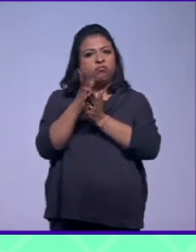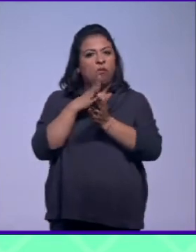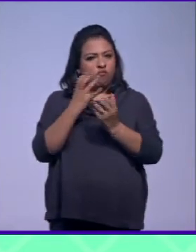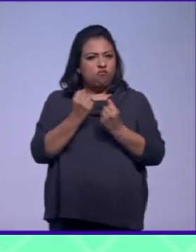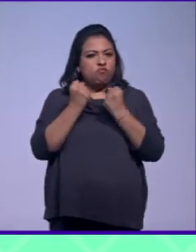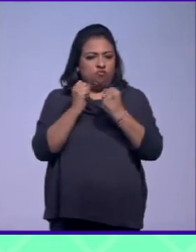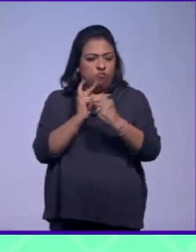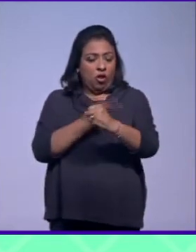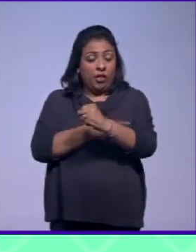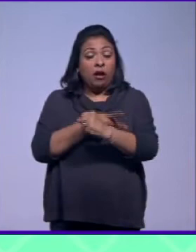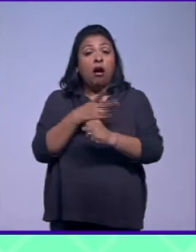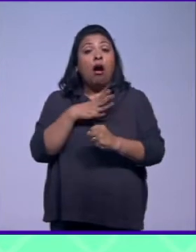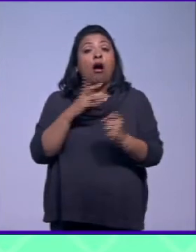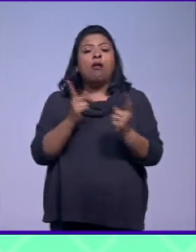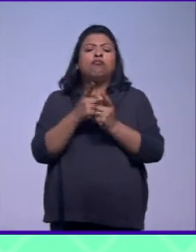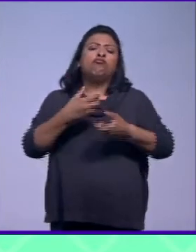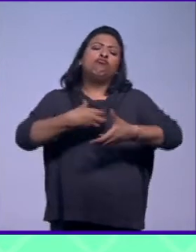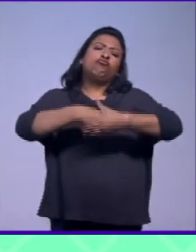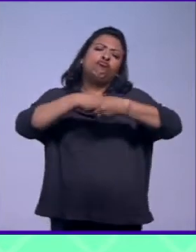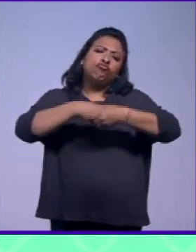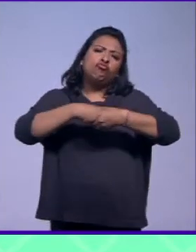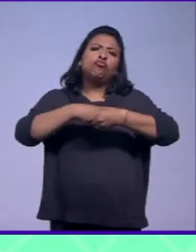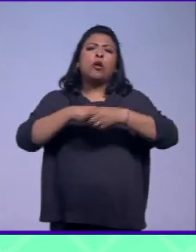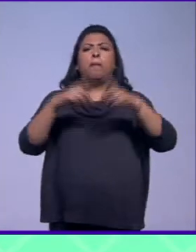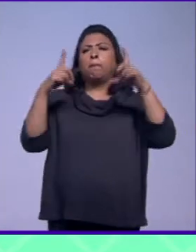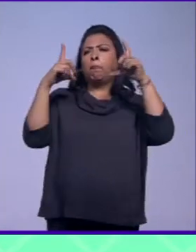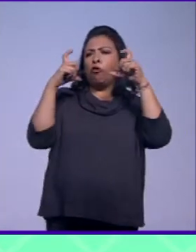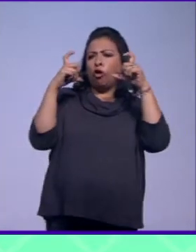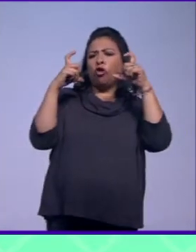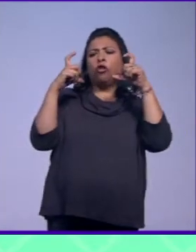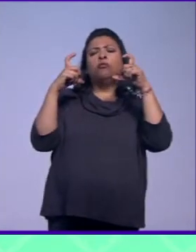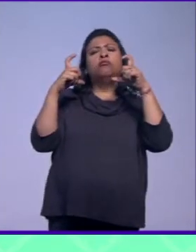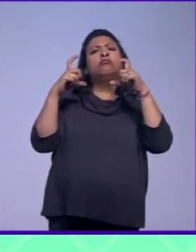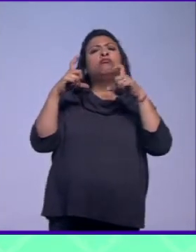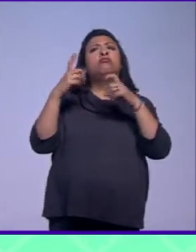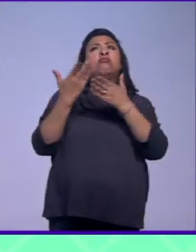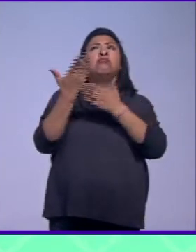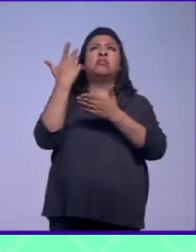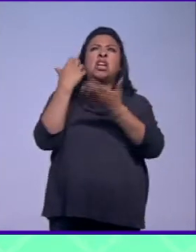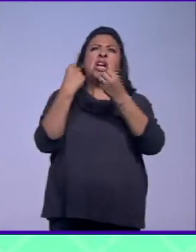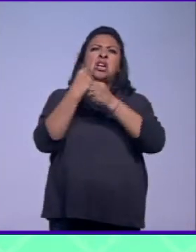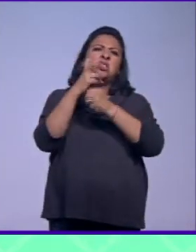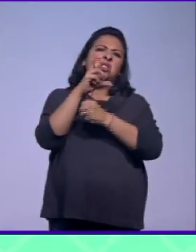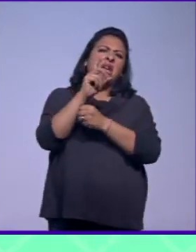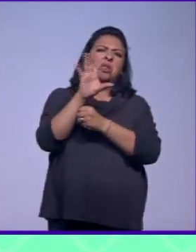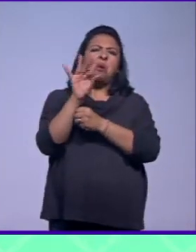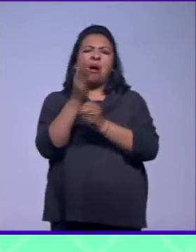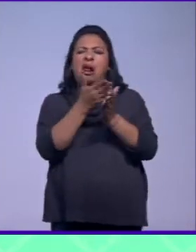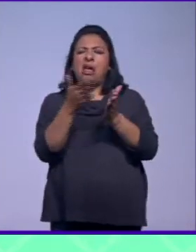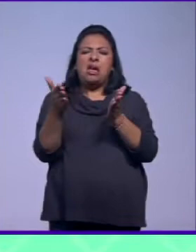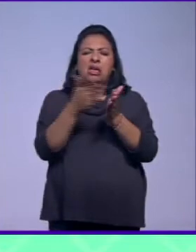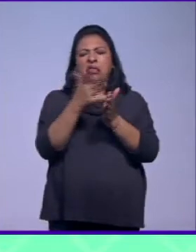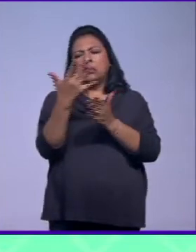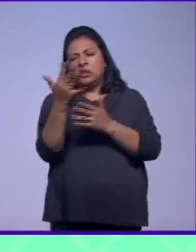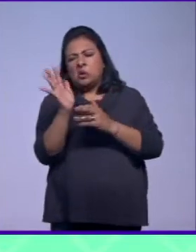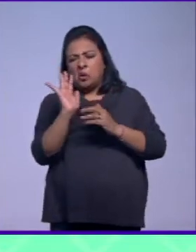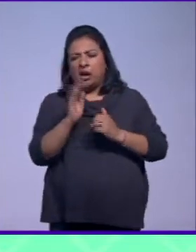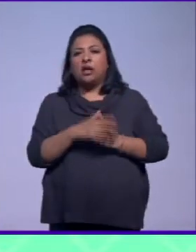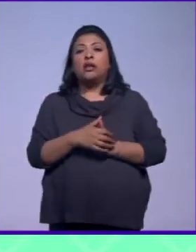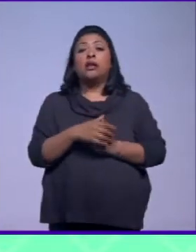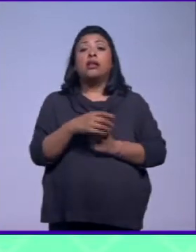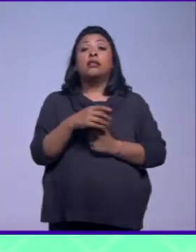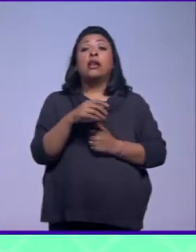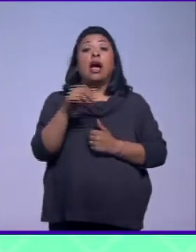se encontraron se dieron la mano se sacaron la fotografía en los años 30 en los años 40 en los años 50 en